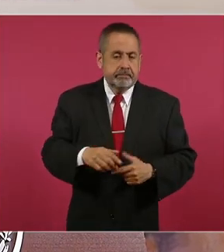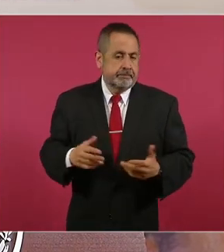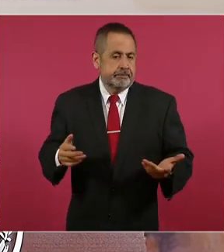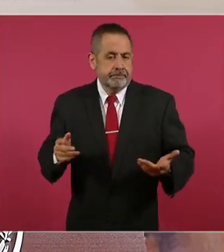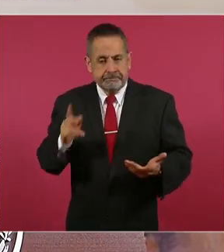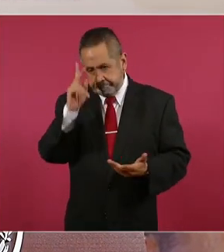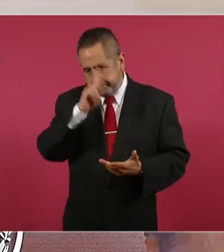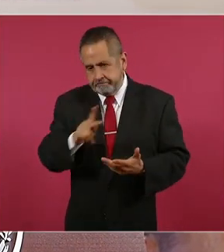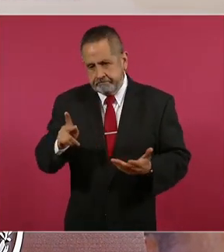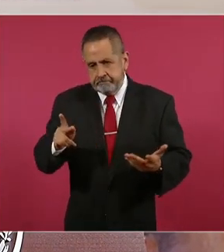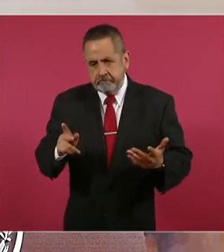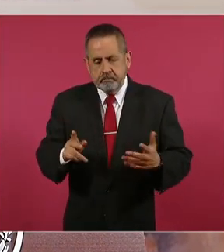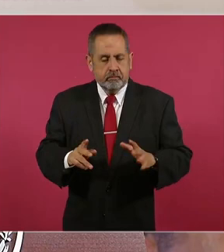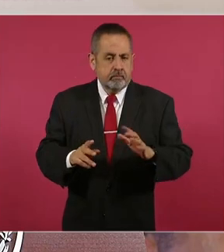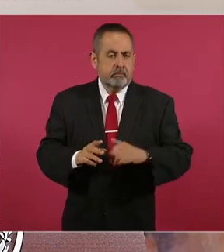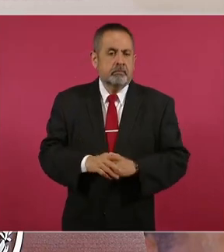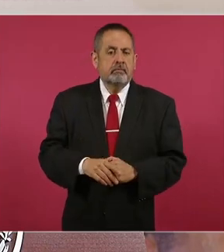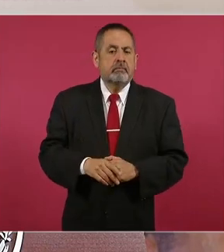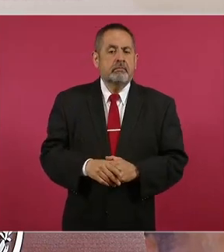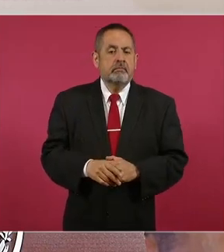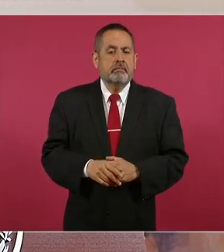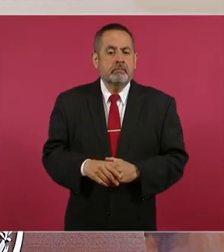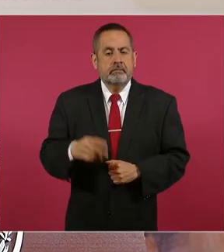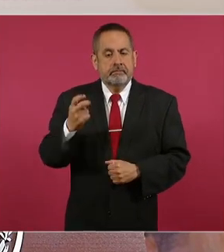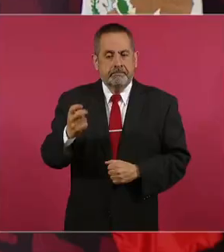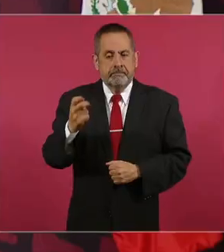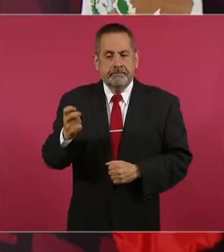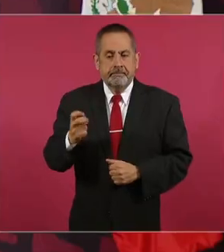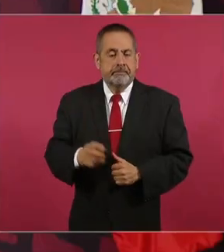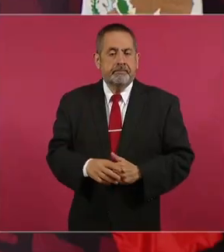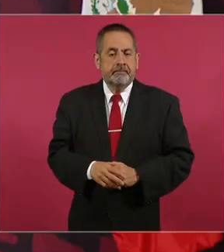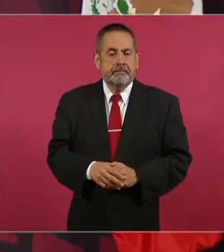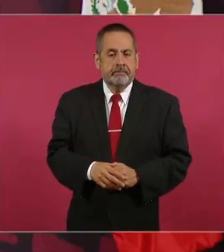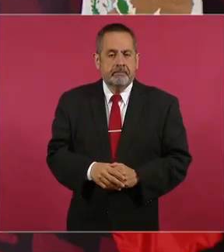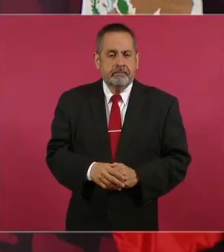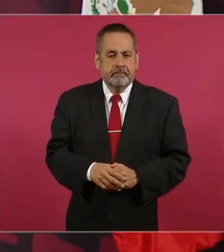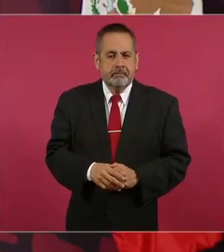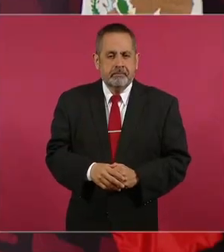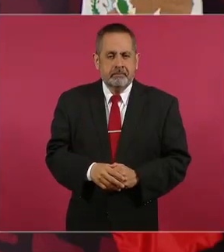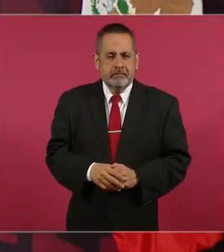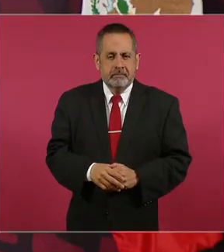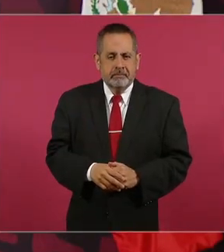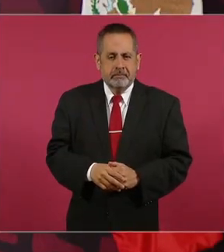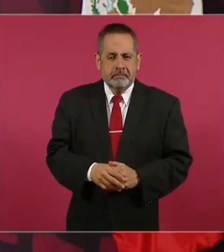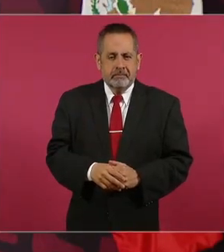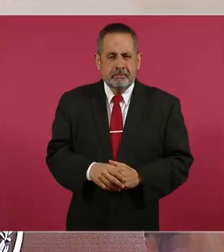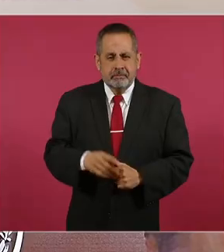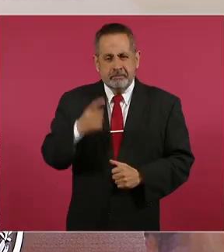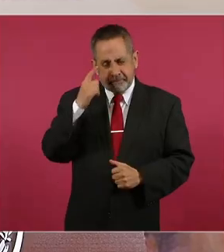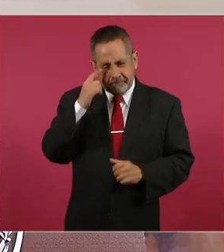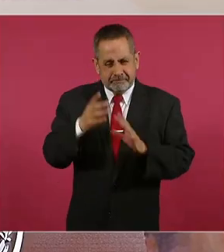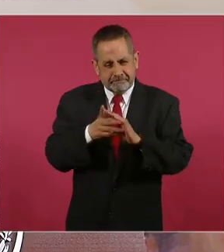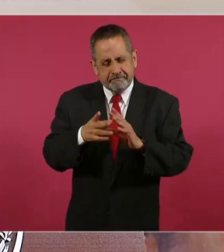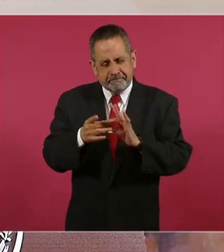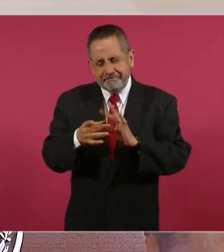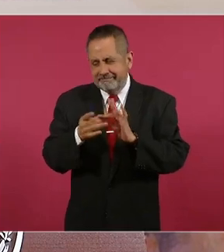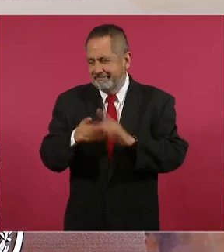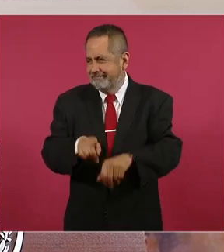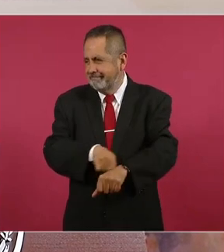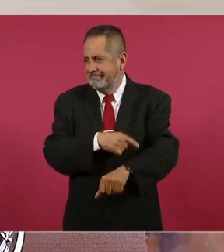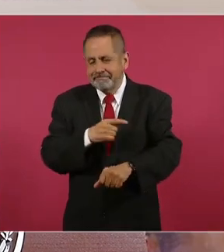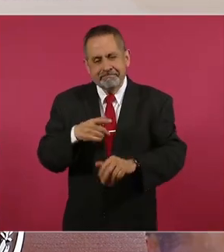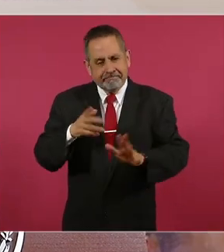Entonces, por eso yo creo que nos estamos llevando más tiempo del debido, pero es